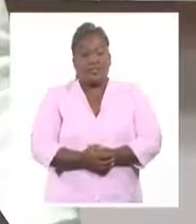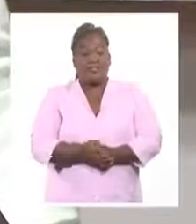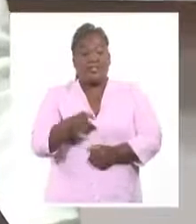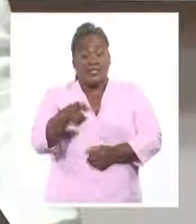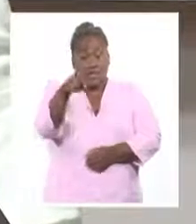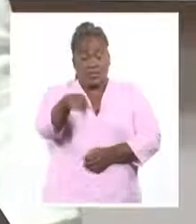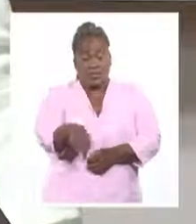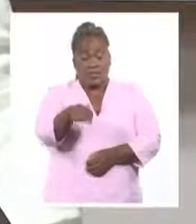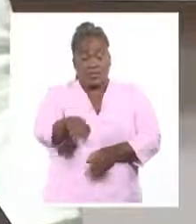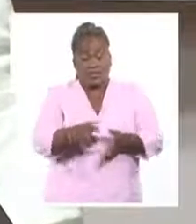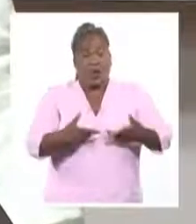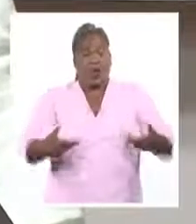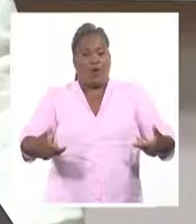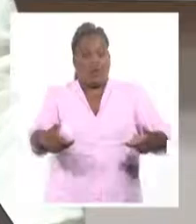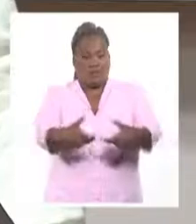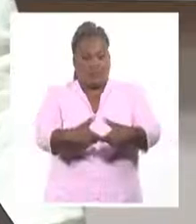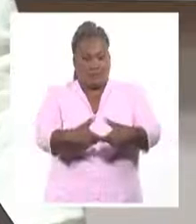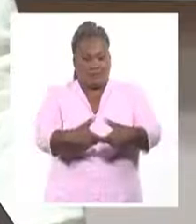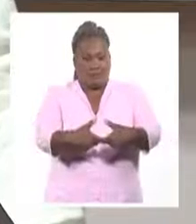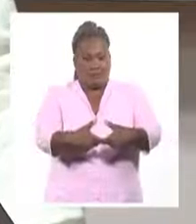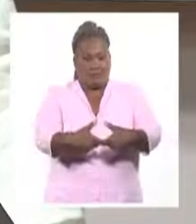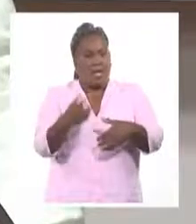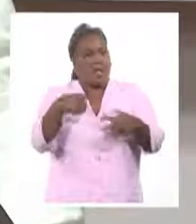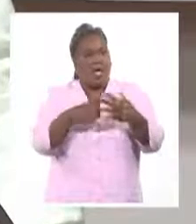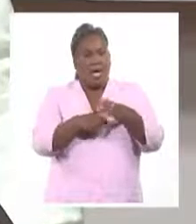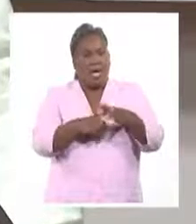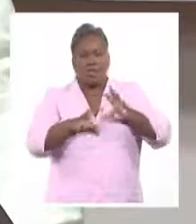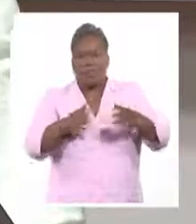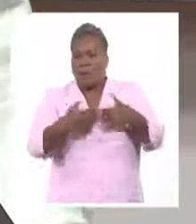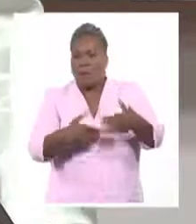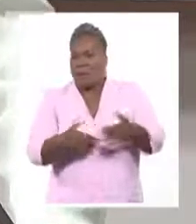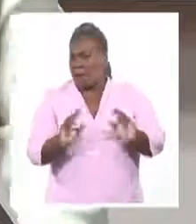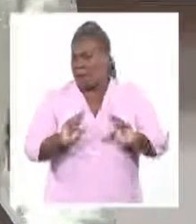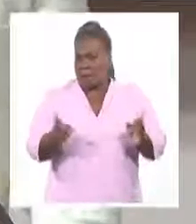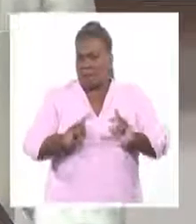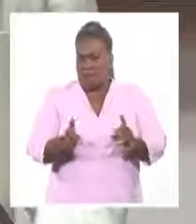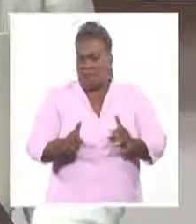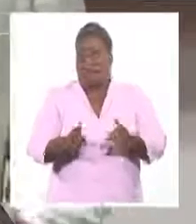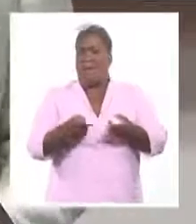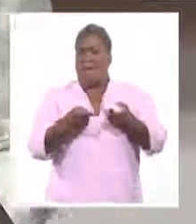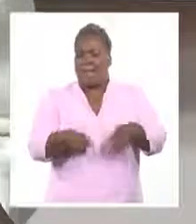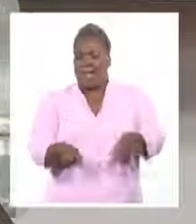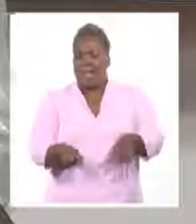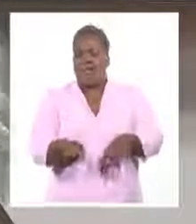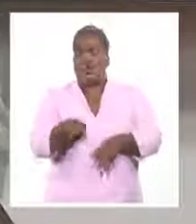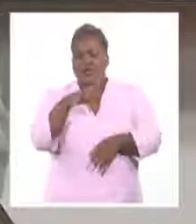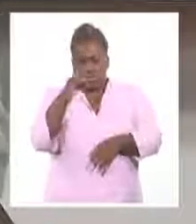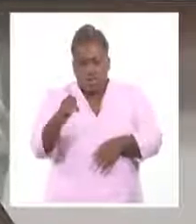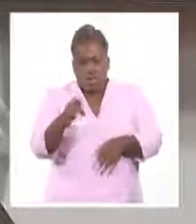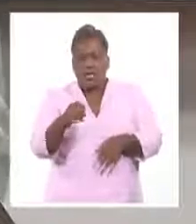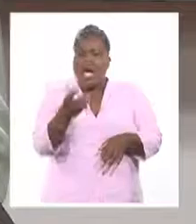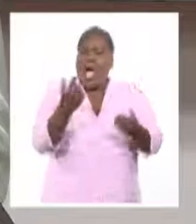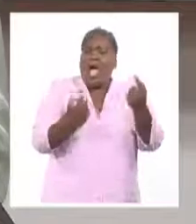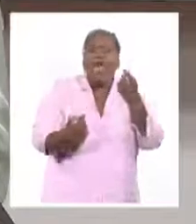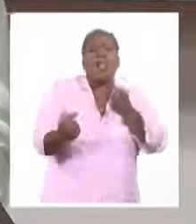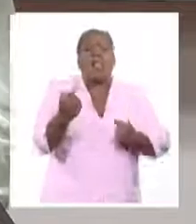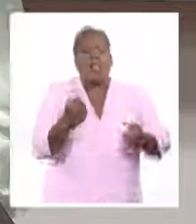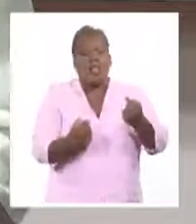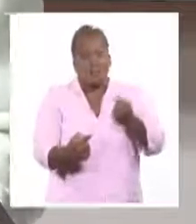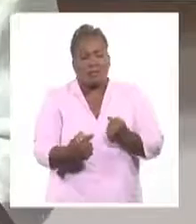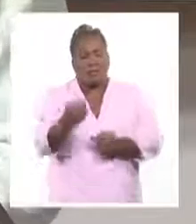actualizado el Congreso. No se han resuelto todos los problemas, pero se le han arrancado buenos pedazos. Es